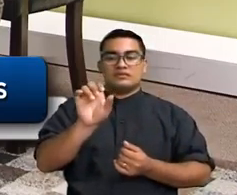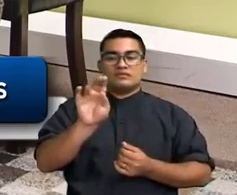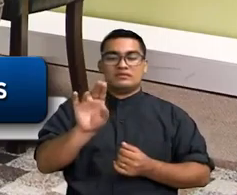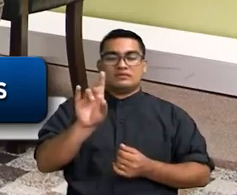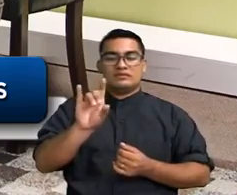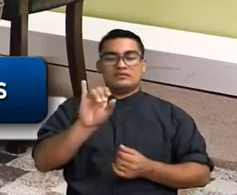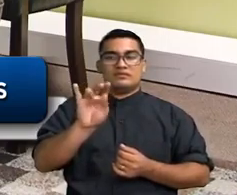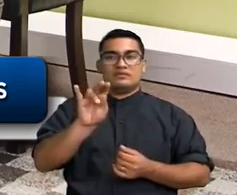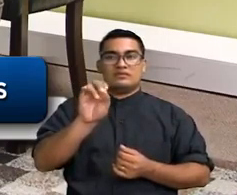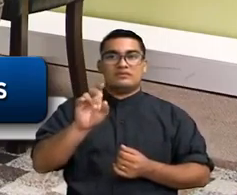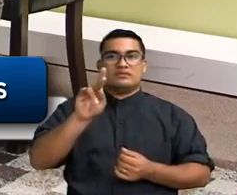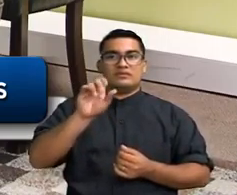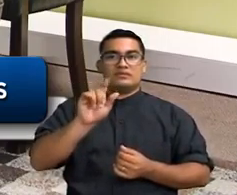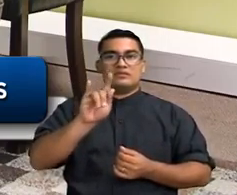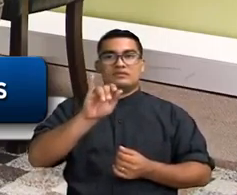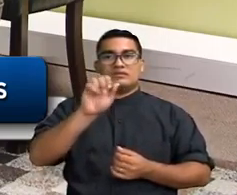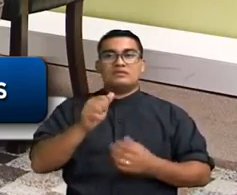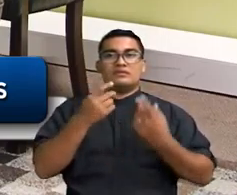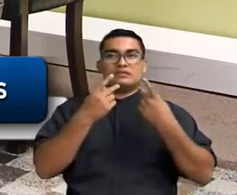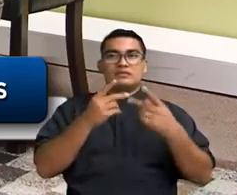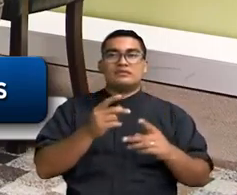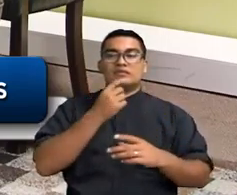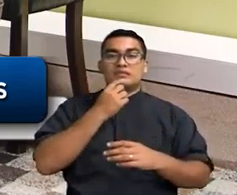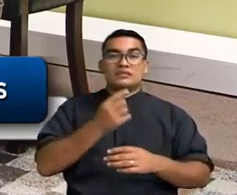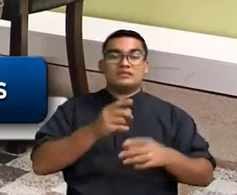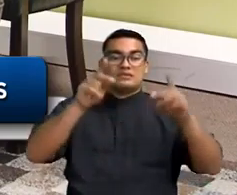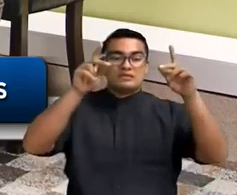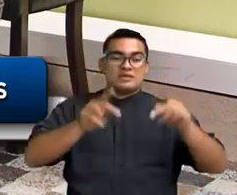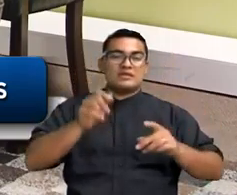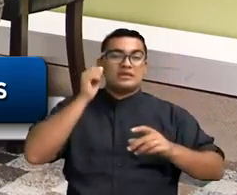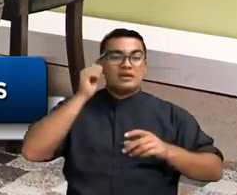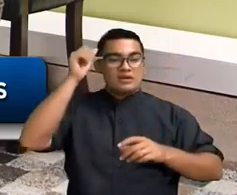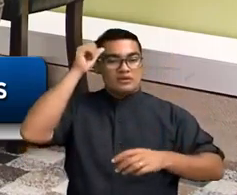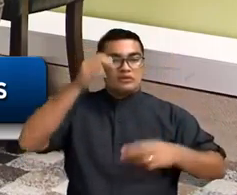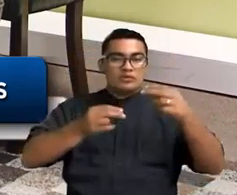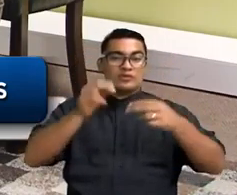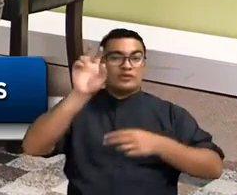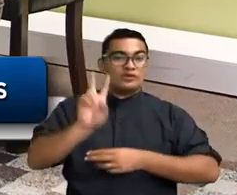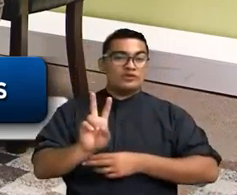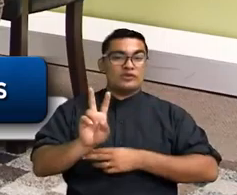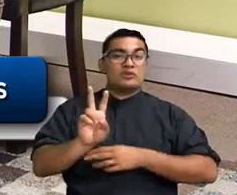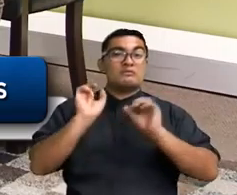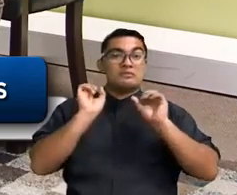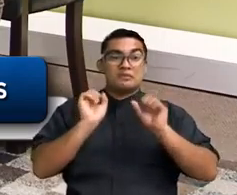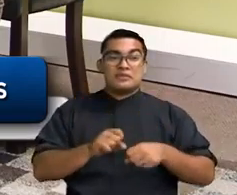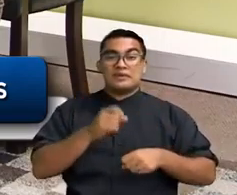ya, por su larga, pero sin embargo el diabético adulto, el tipo 2, vemos que por su